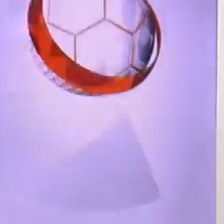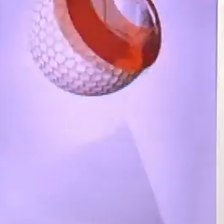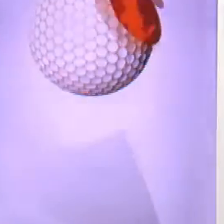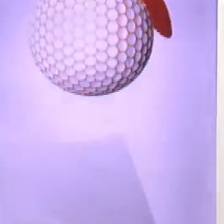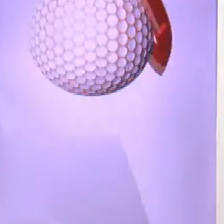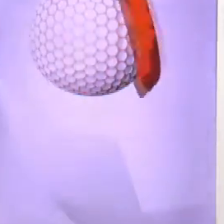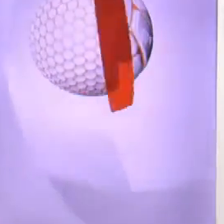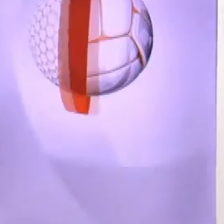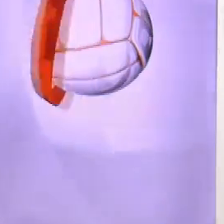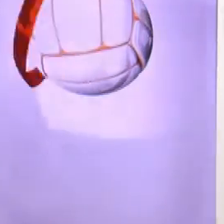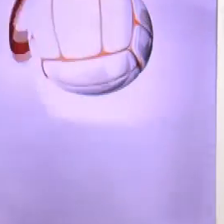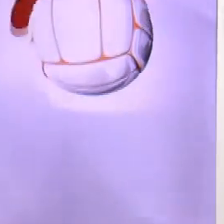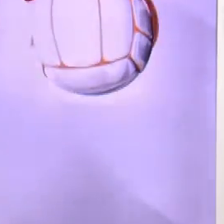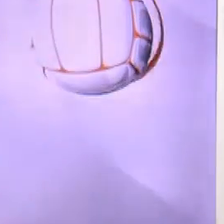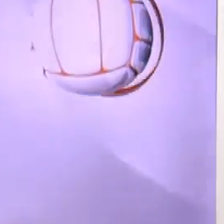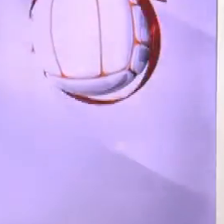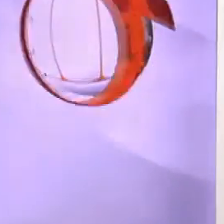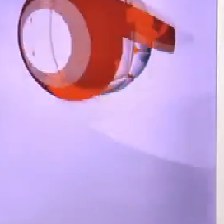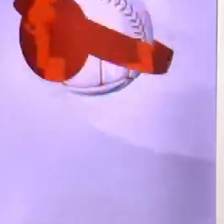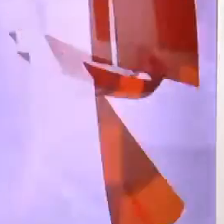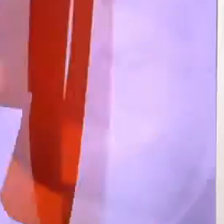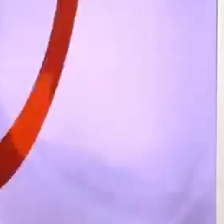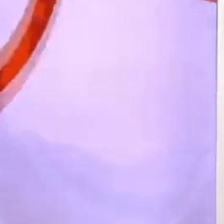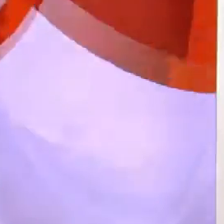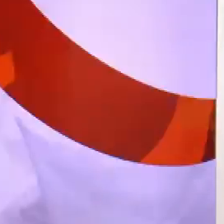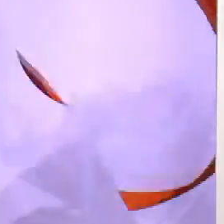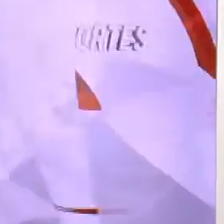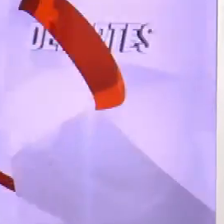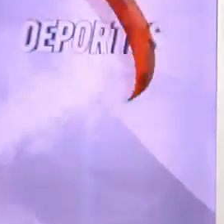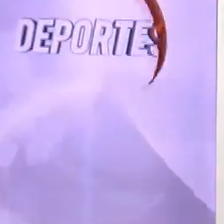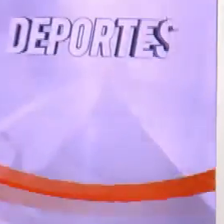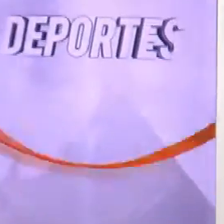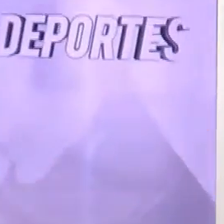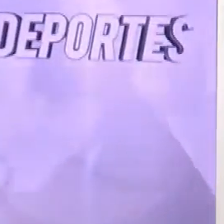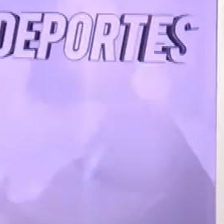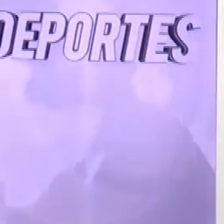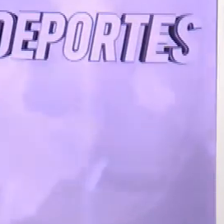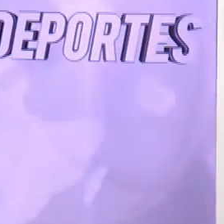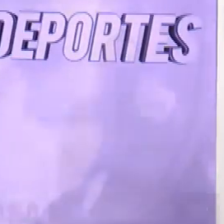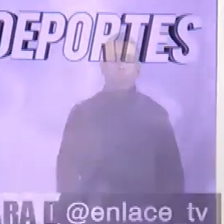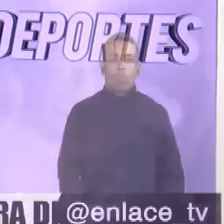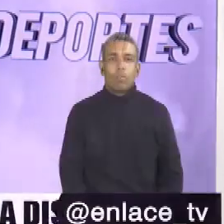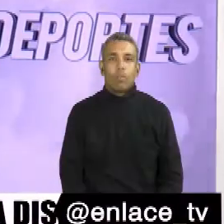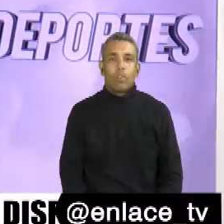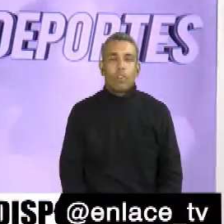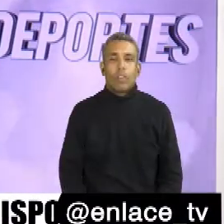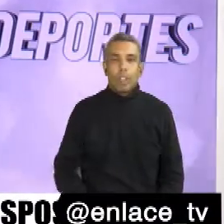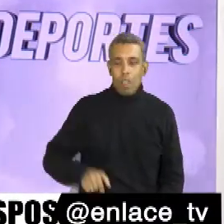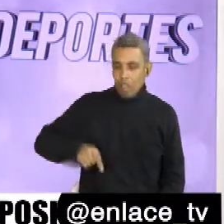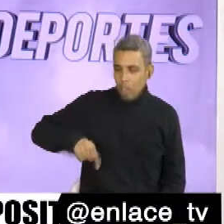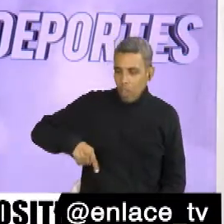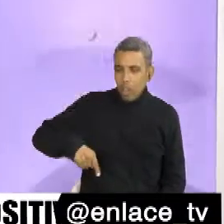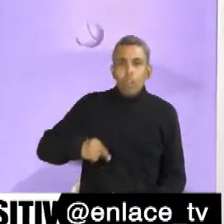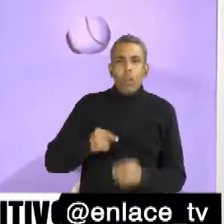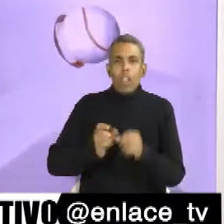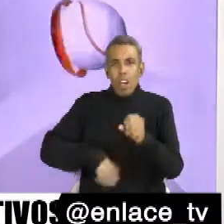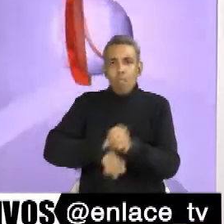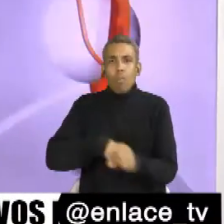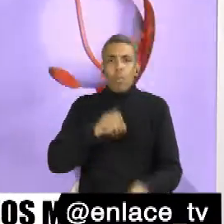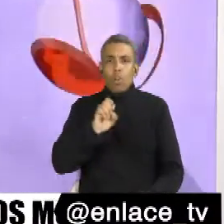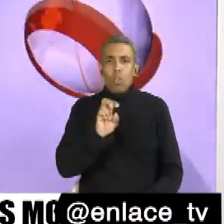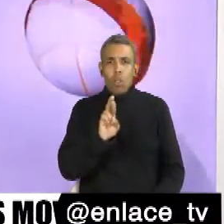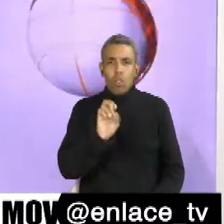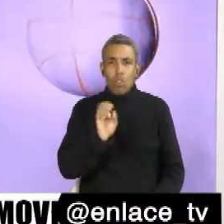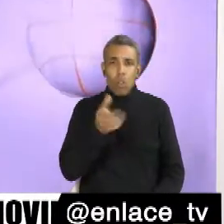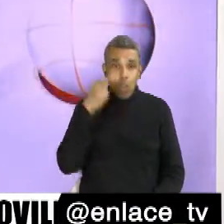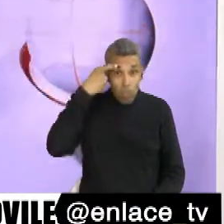Entonces, del mediodía 35 minutos y continuamos con información deportiva. La Escuela de Fútbol Oro Negro continúa formando deportistas en Barranca Bermeja. Varios